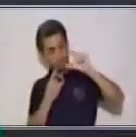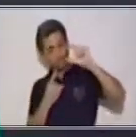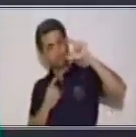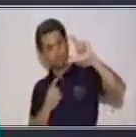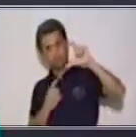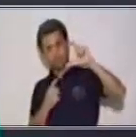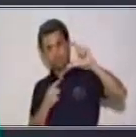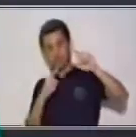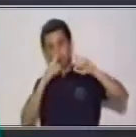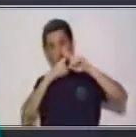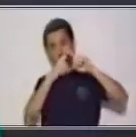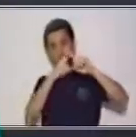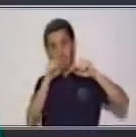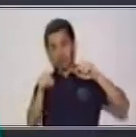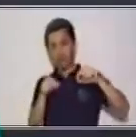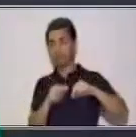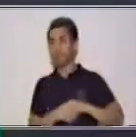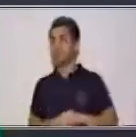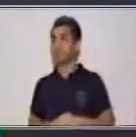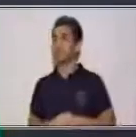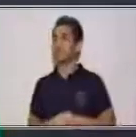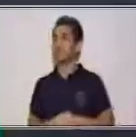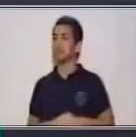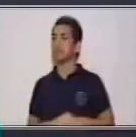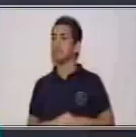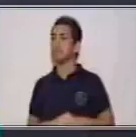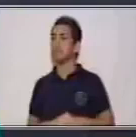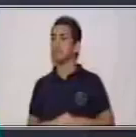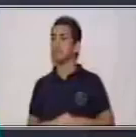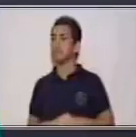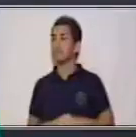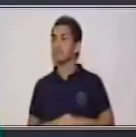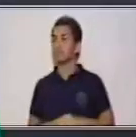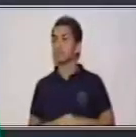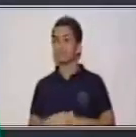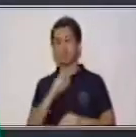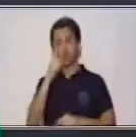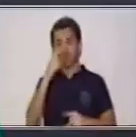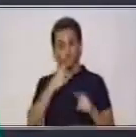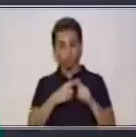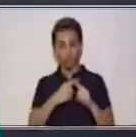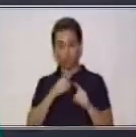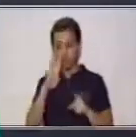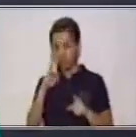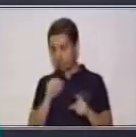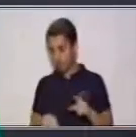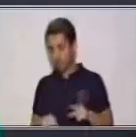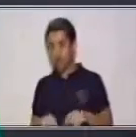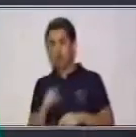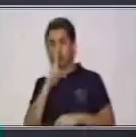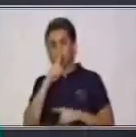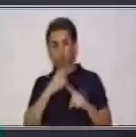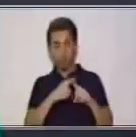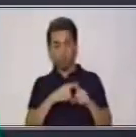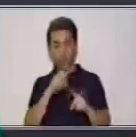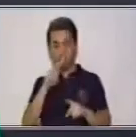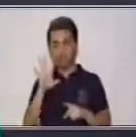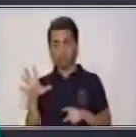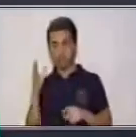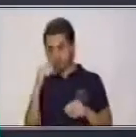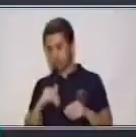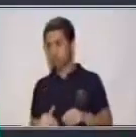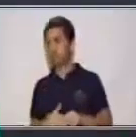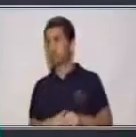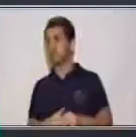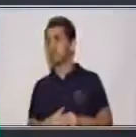medios y productos extremos. Nos quedaría 1 por 4 arriba, 1 por 25 abajo. Y